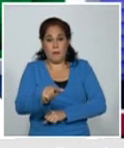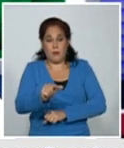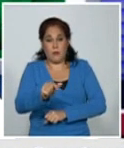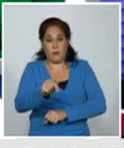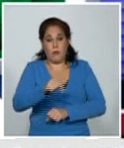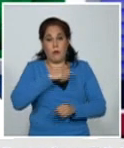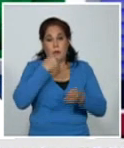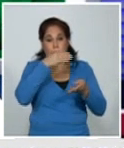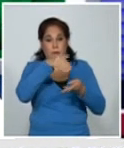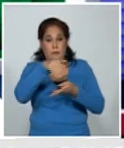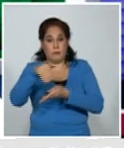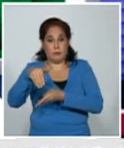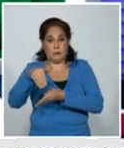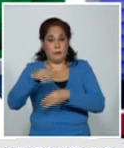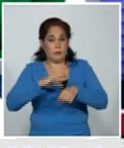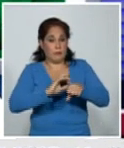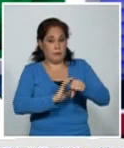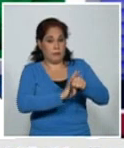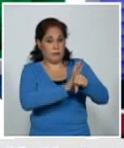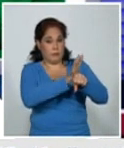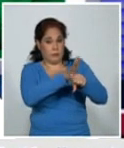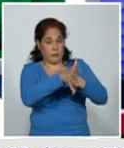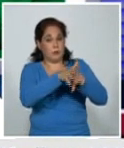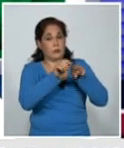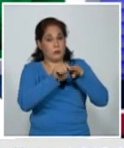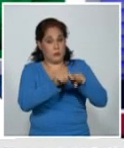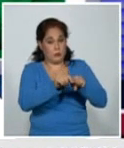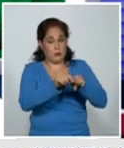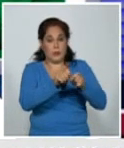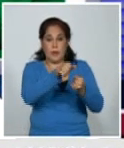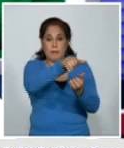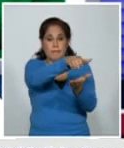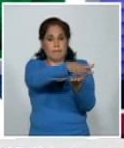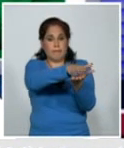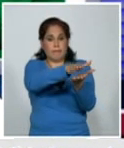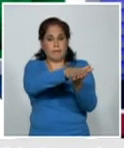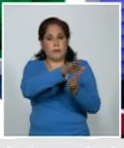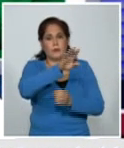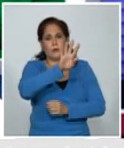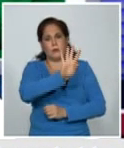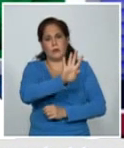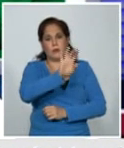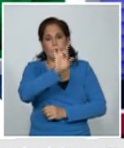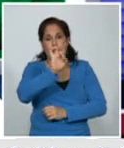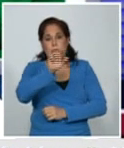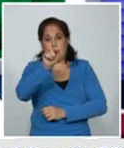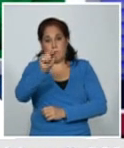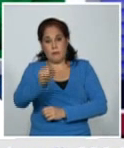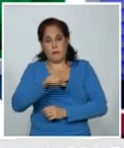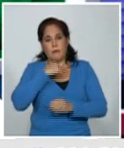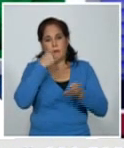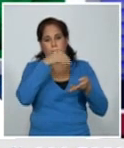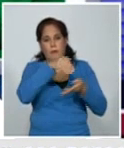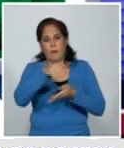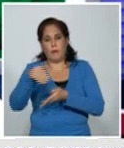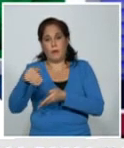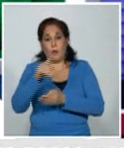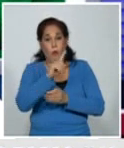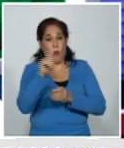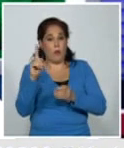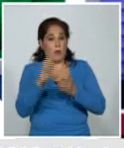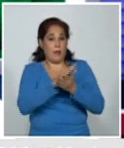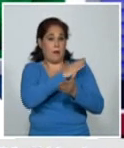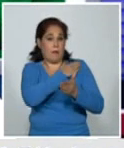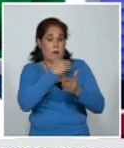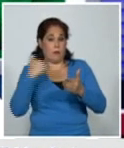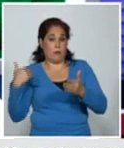con COVID-19 y con eso ya se acumulan 415 fallecidos en nuestro